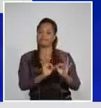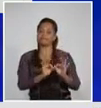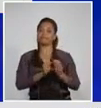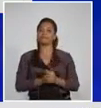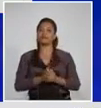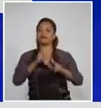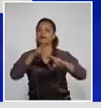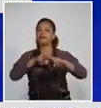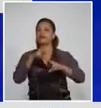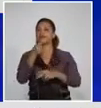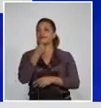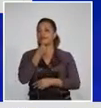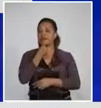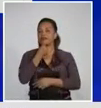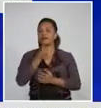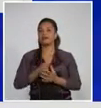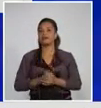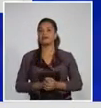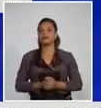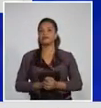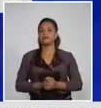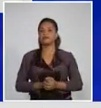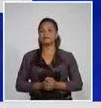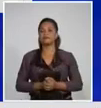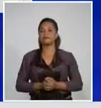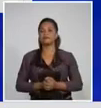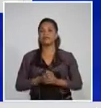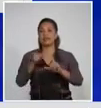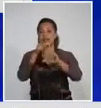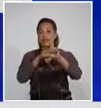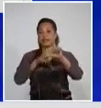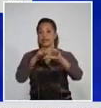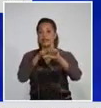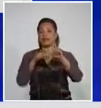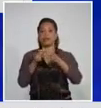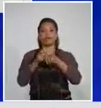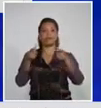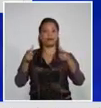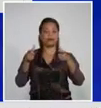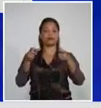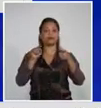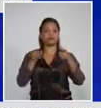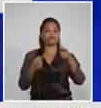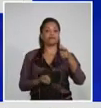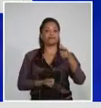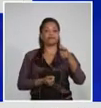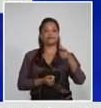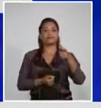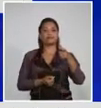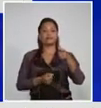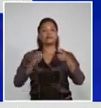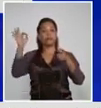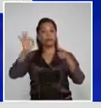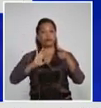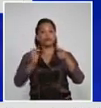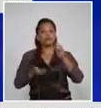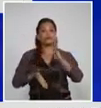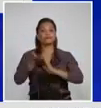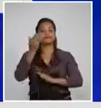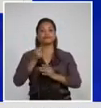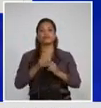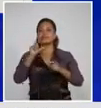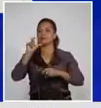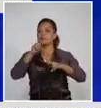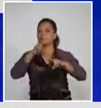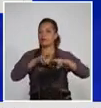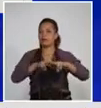Vieja y Regla con el mayor número, con la mayor tasa, Centro Habana, San